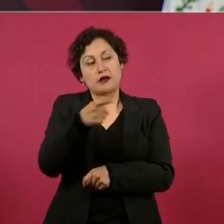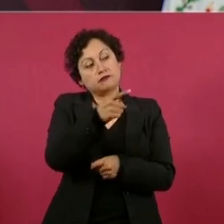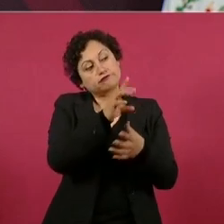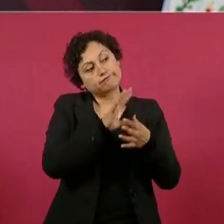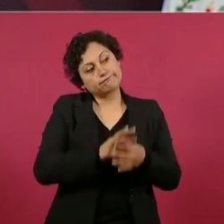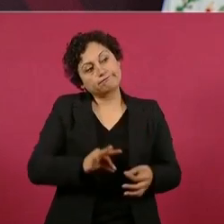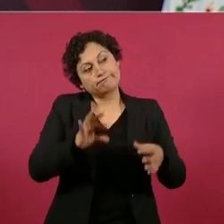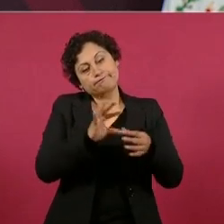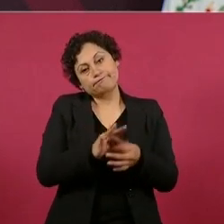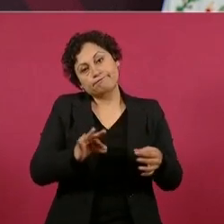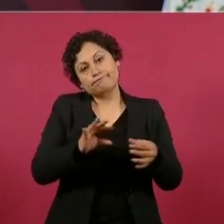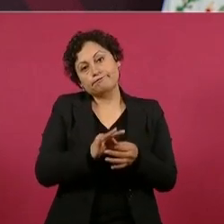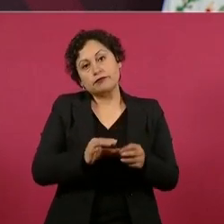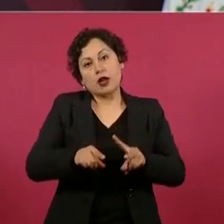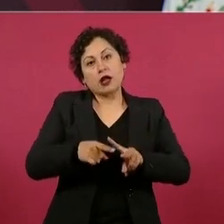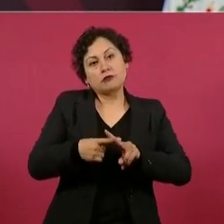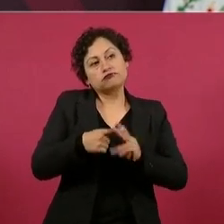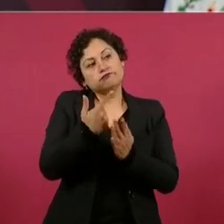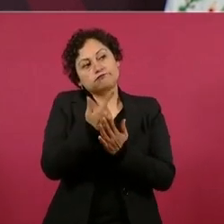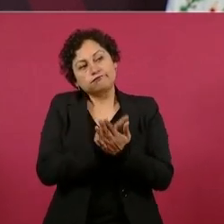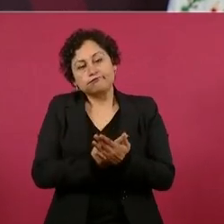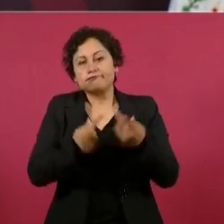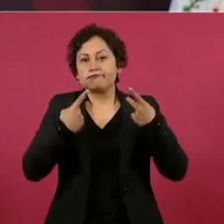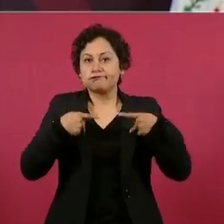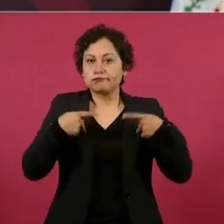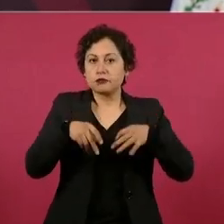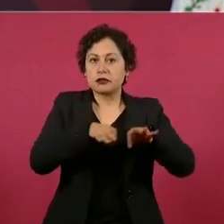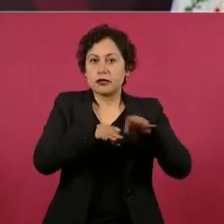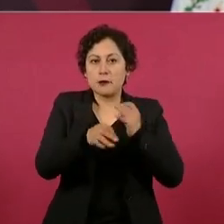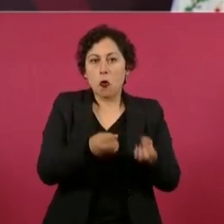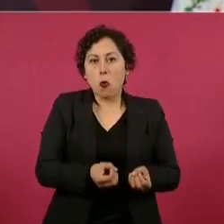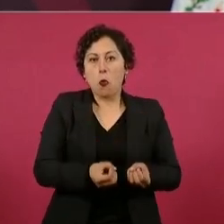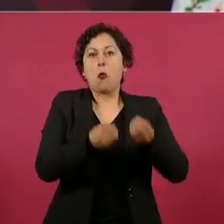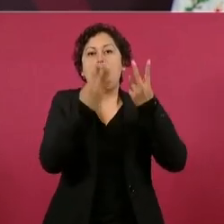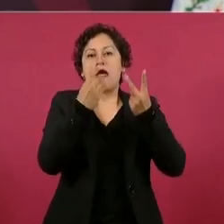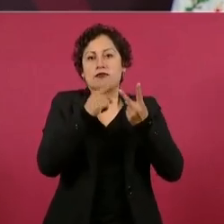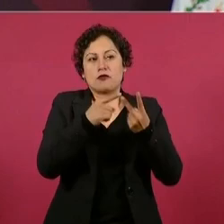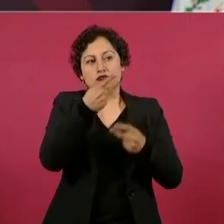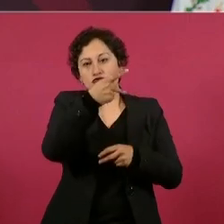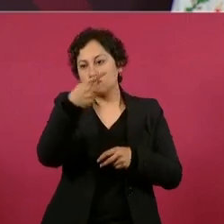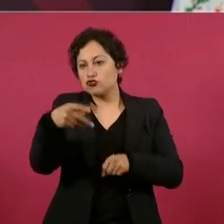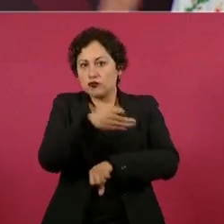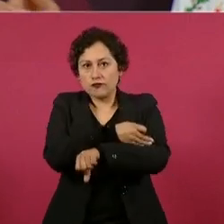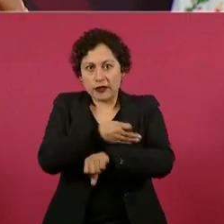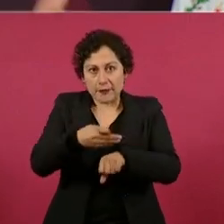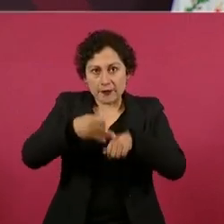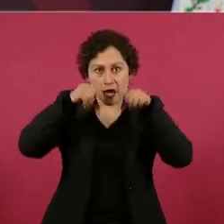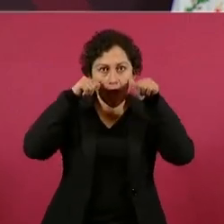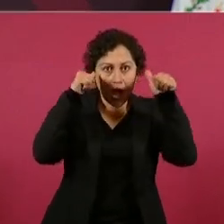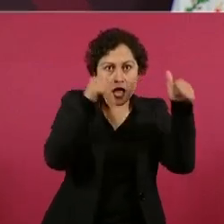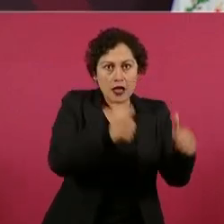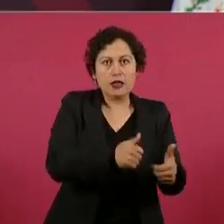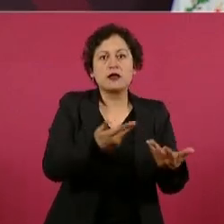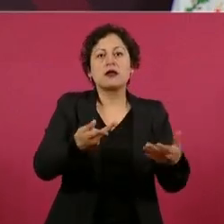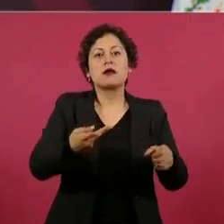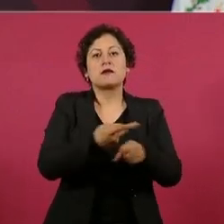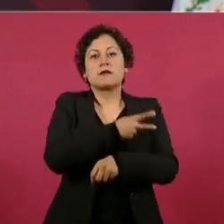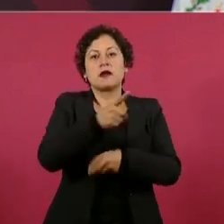cuántos trabajadores y sus familias son atendidos, cuál es la infraestructura que se